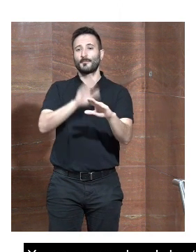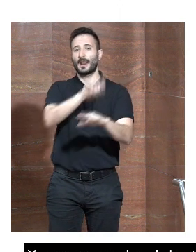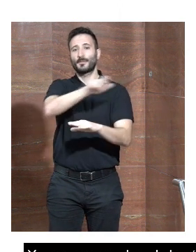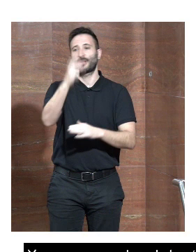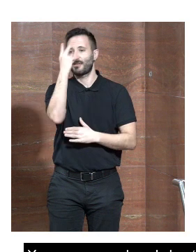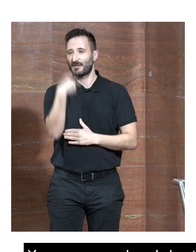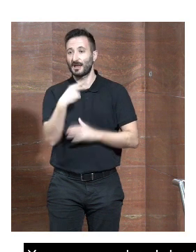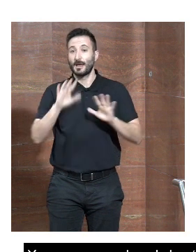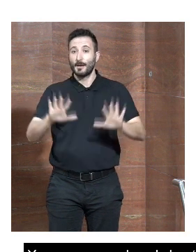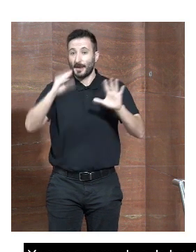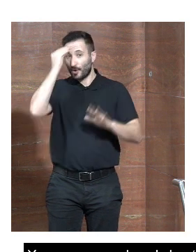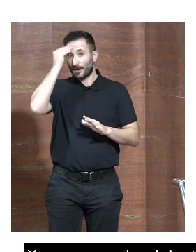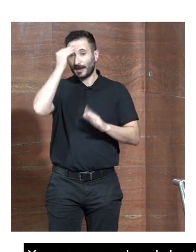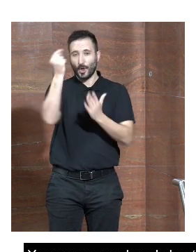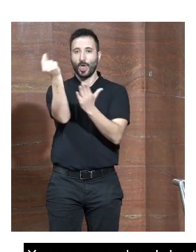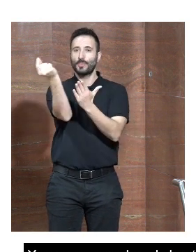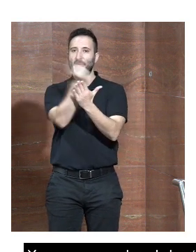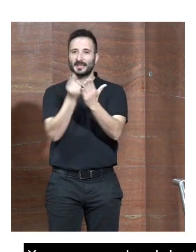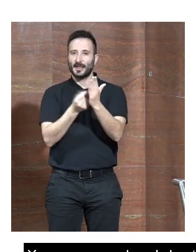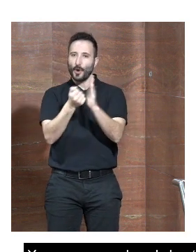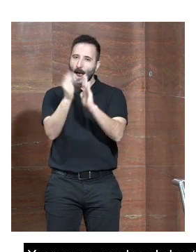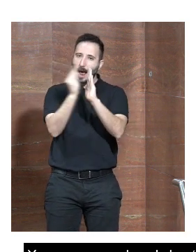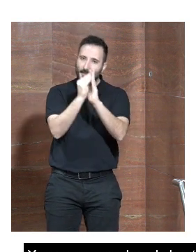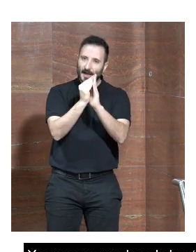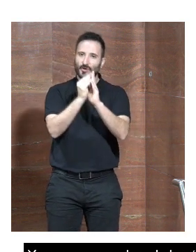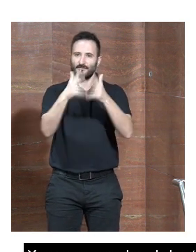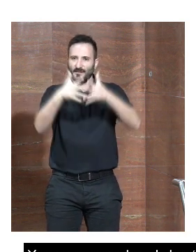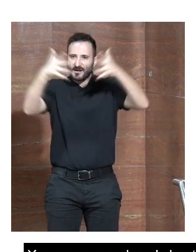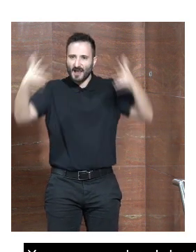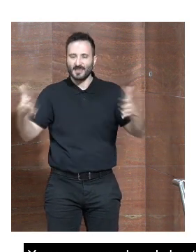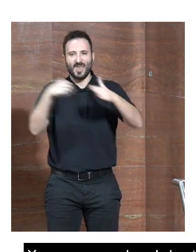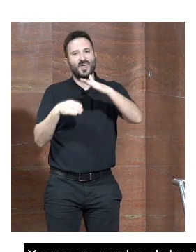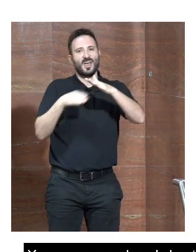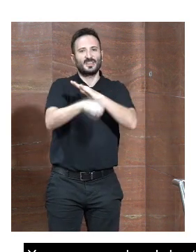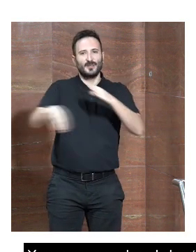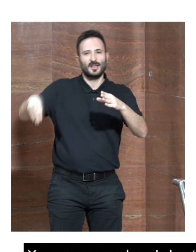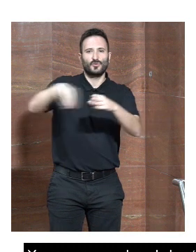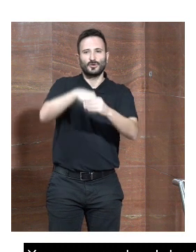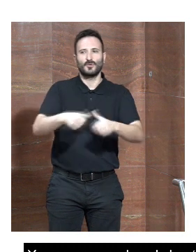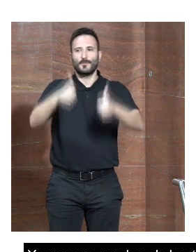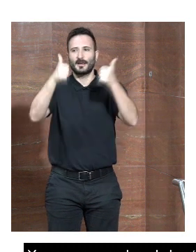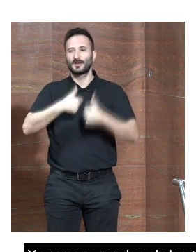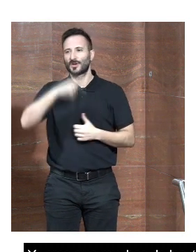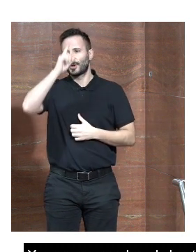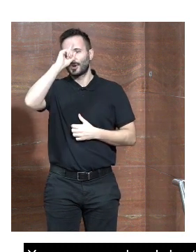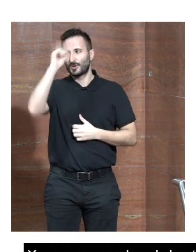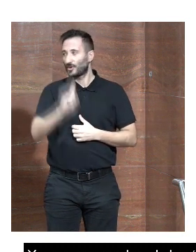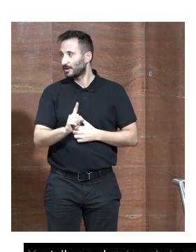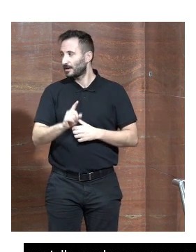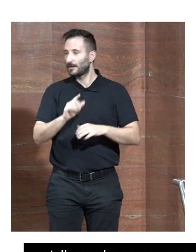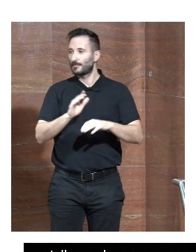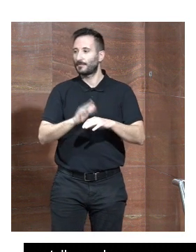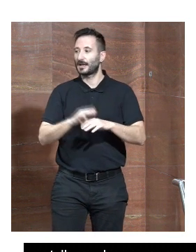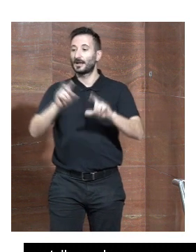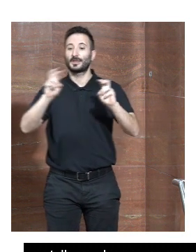ciegos, ¿no? Pero yo creo que el diseño de app mucho más grande, mucho más accesible, mucho más inclusivo. Yo no sé cómo, por ejemplo, la app de Carpeta Ciudadana, la que se ha puesto